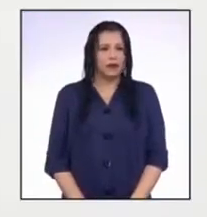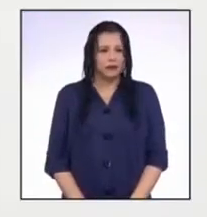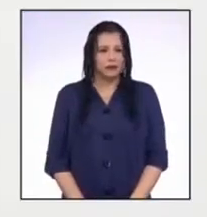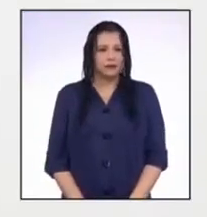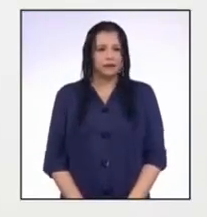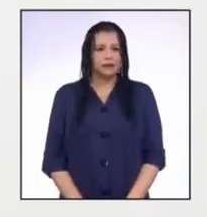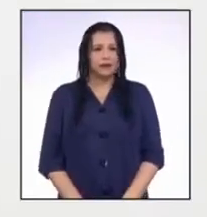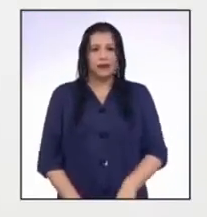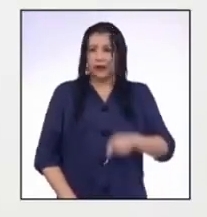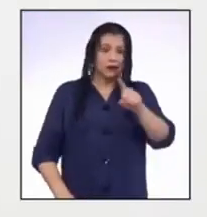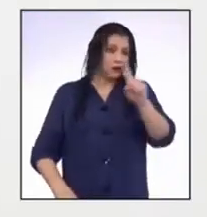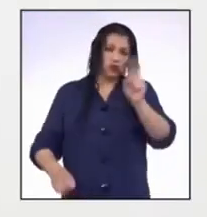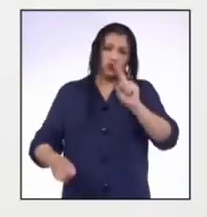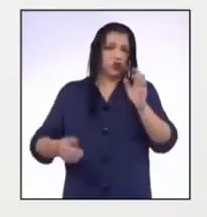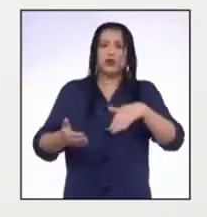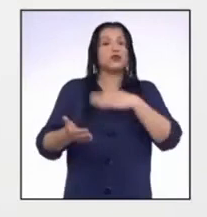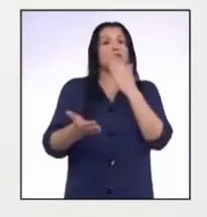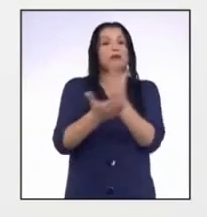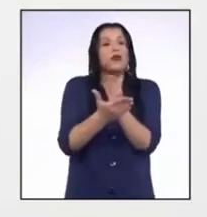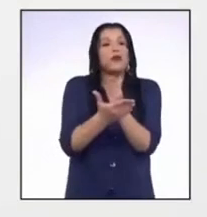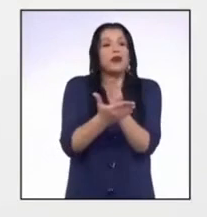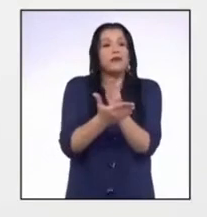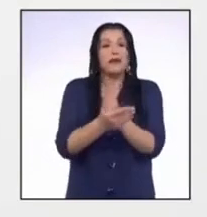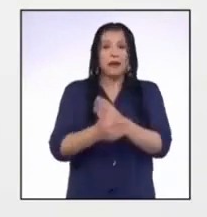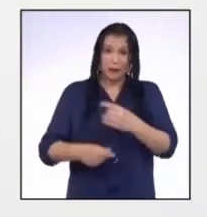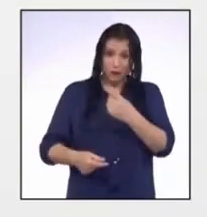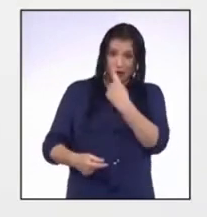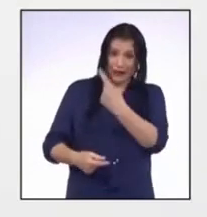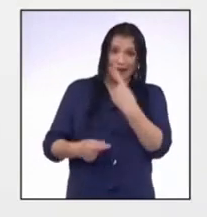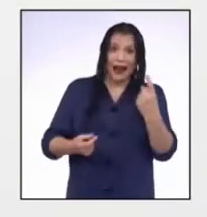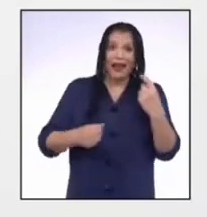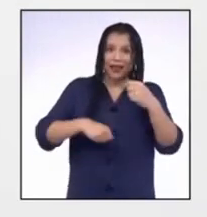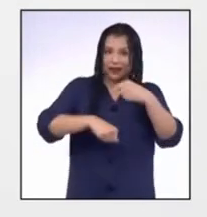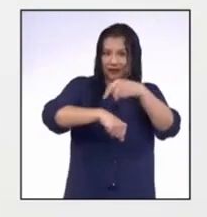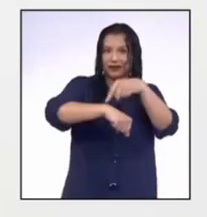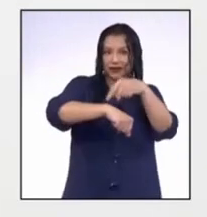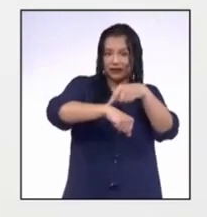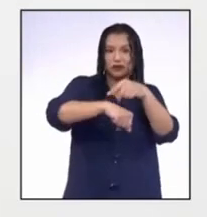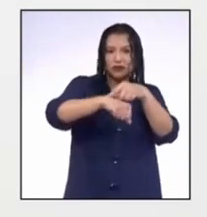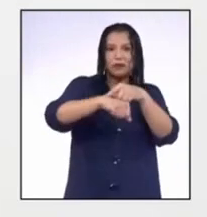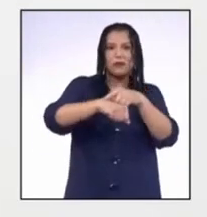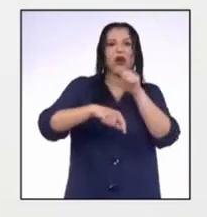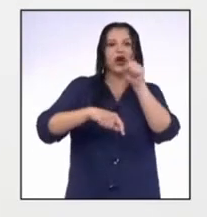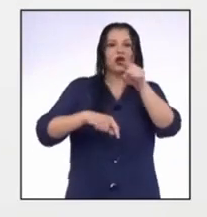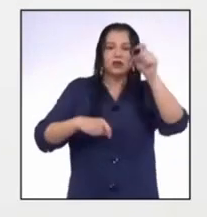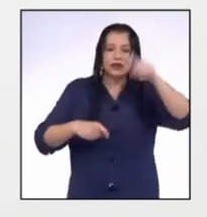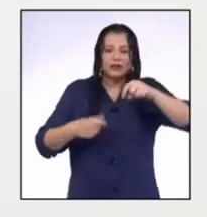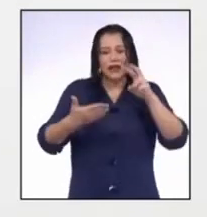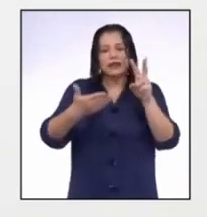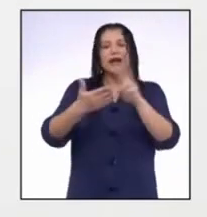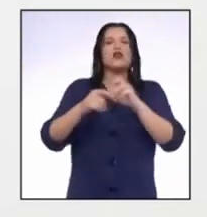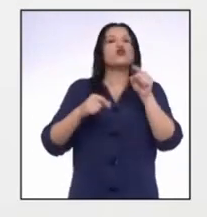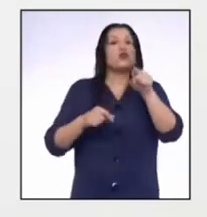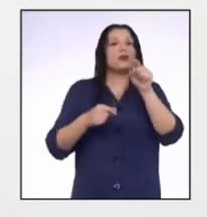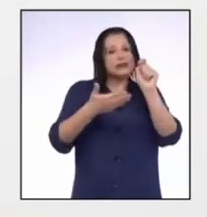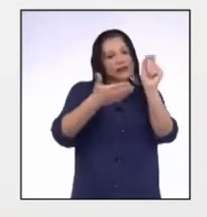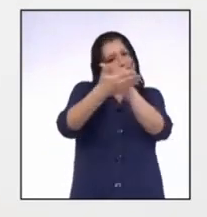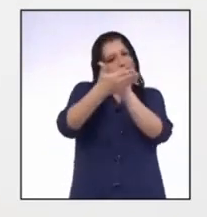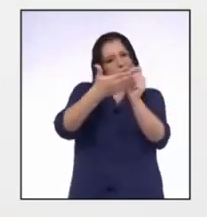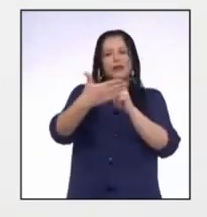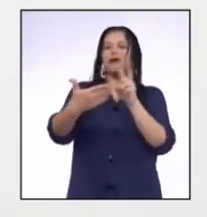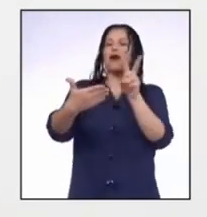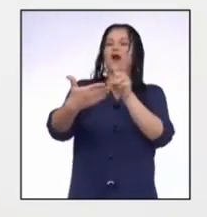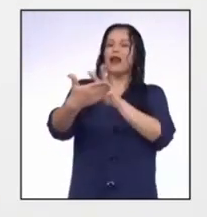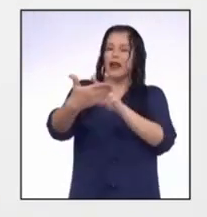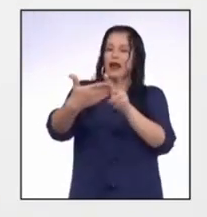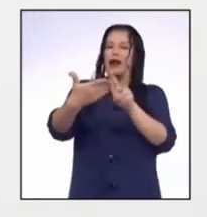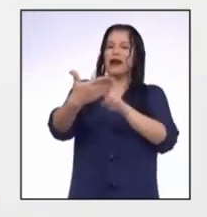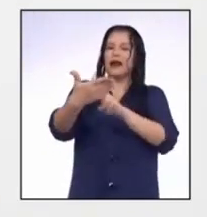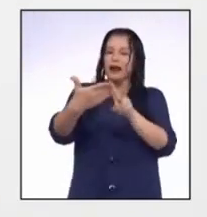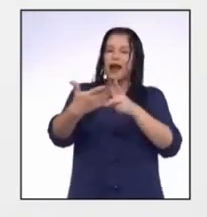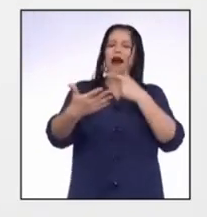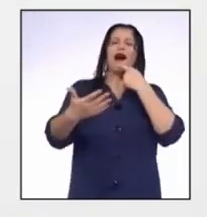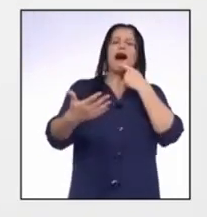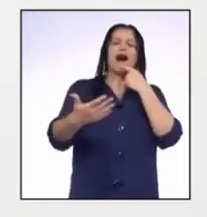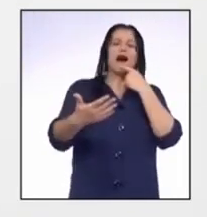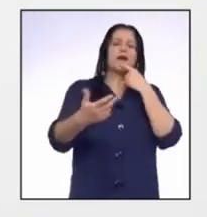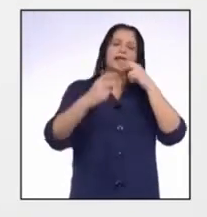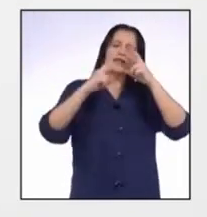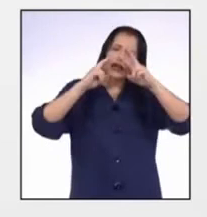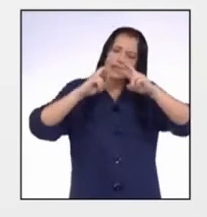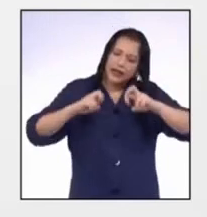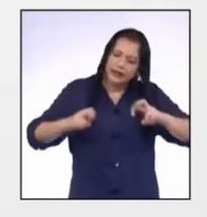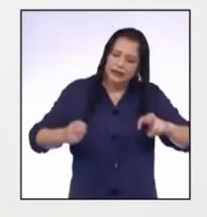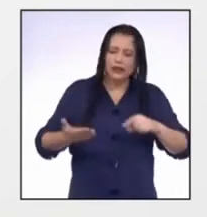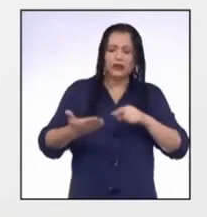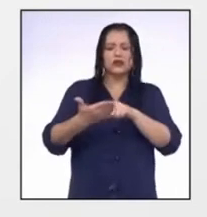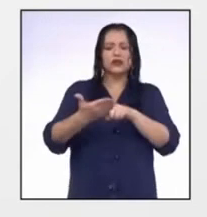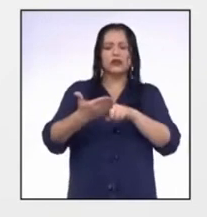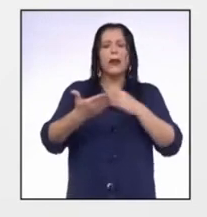Eso no será problema, Yaisa, porque cada cierto tiempo deberás leer lo que vayas avanzando y así te darás cuenta si